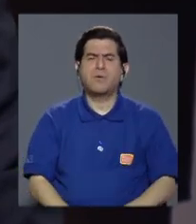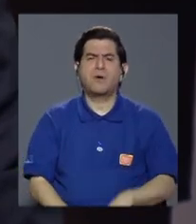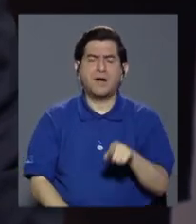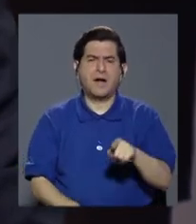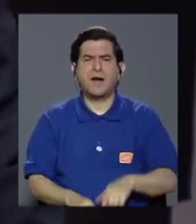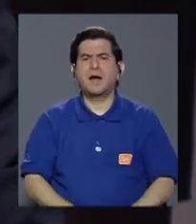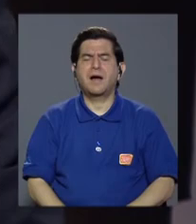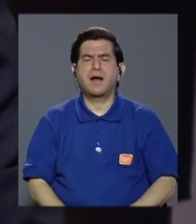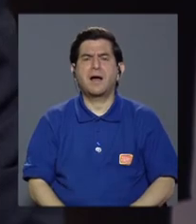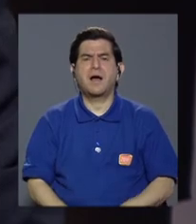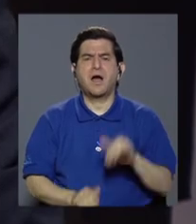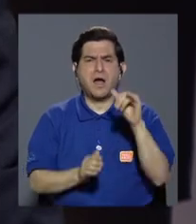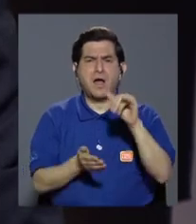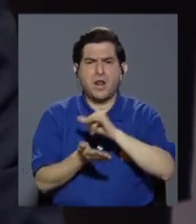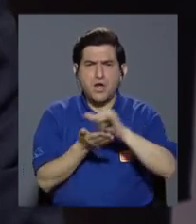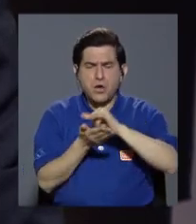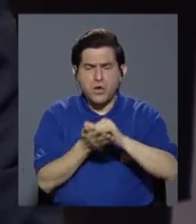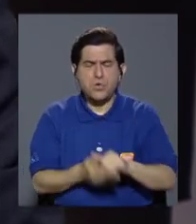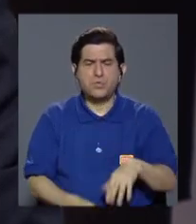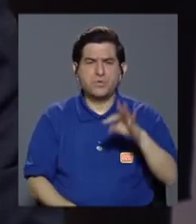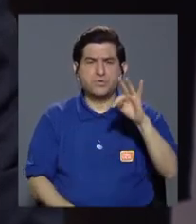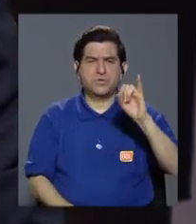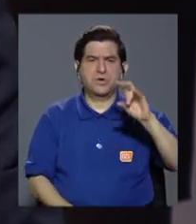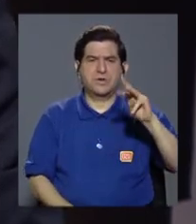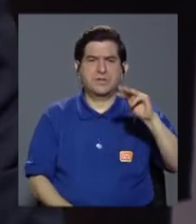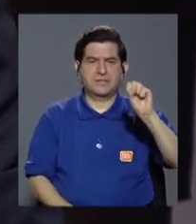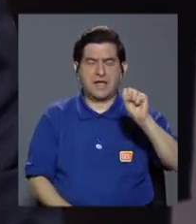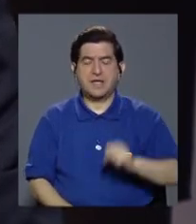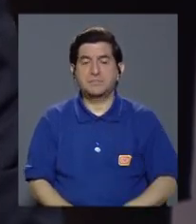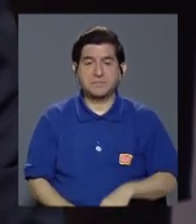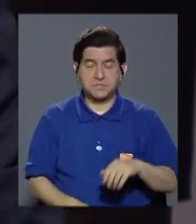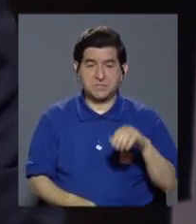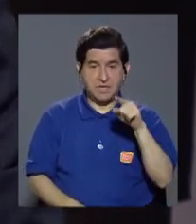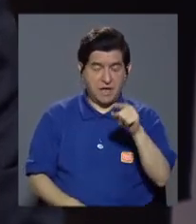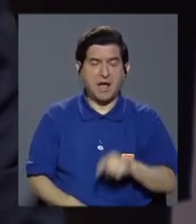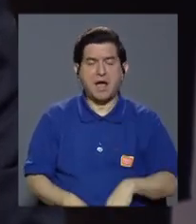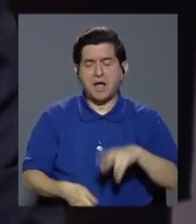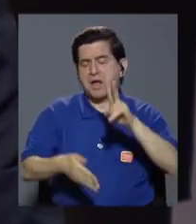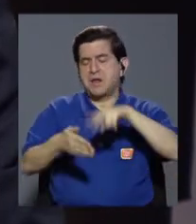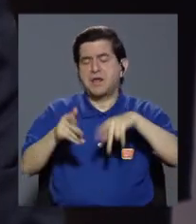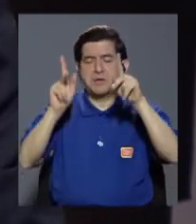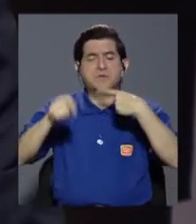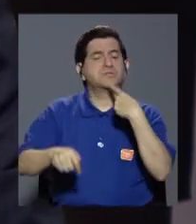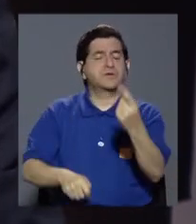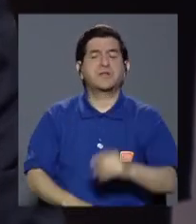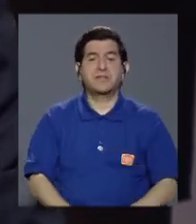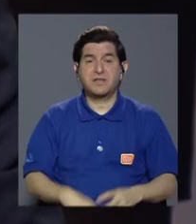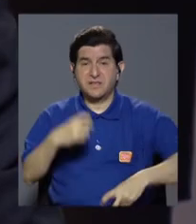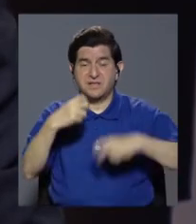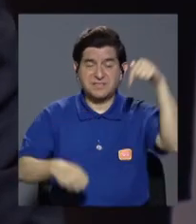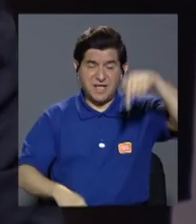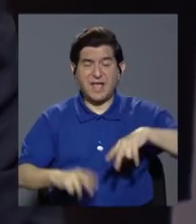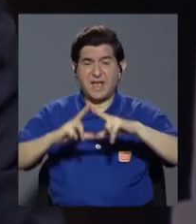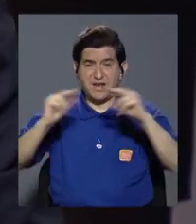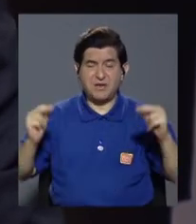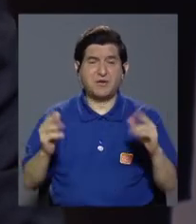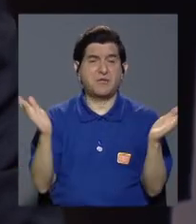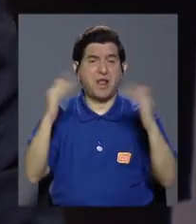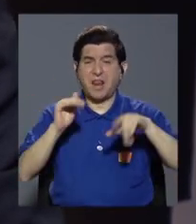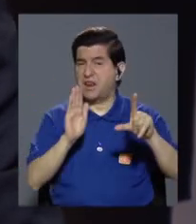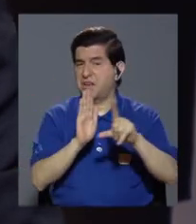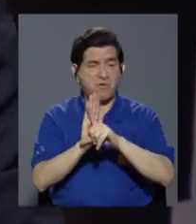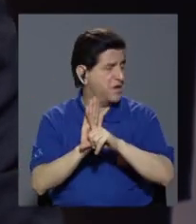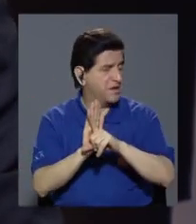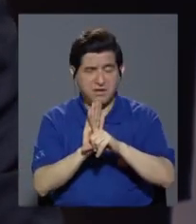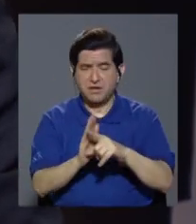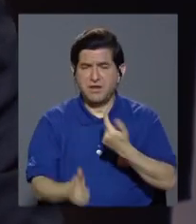en español van a ver la declaración de una persona un señor que dice el gran problema que tenemos aquí en nicaragua es que aquí no hay ley nosotros